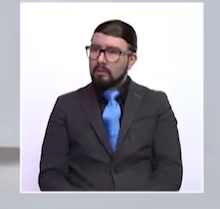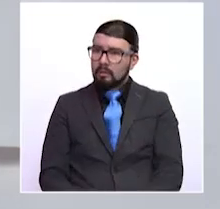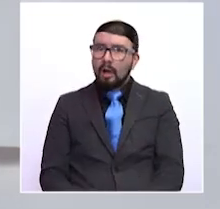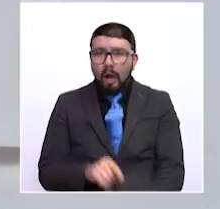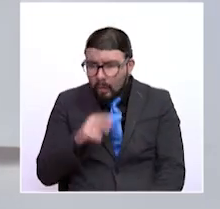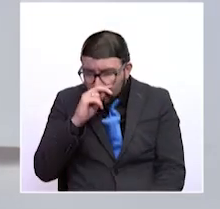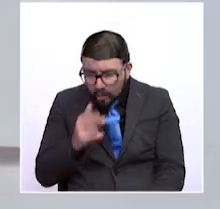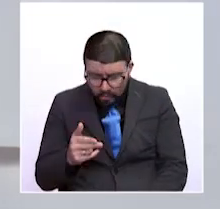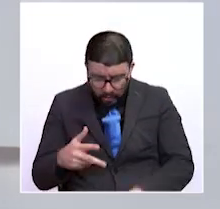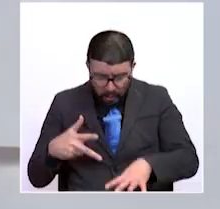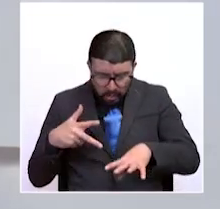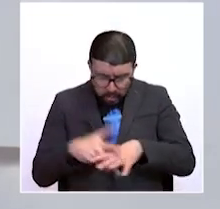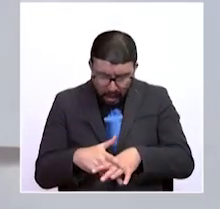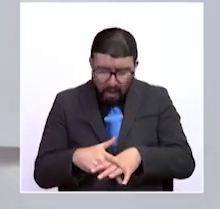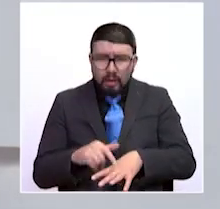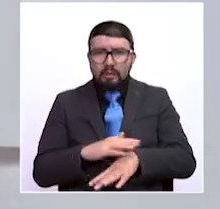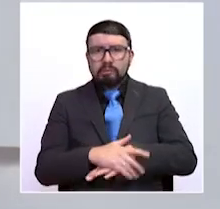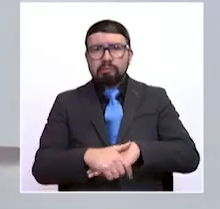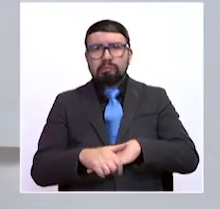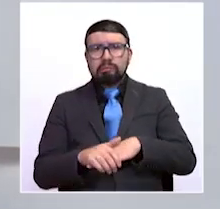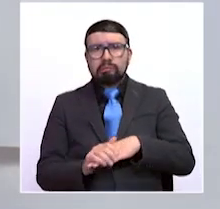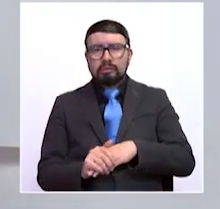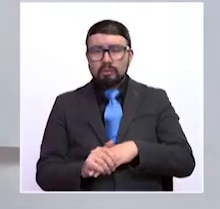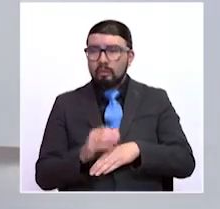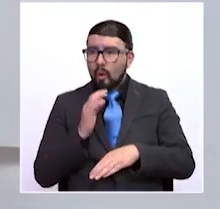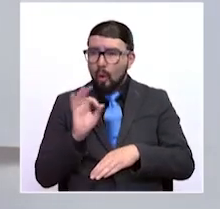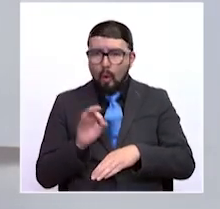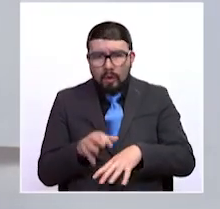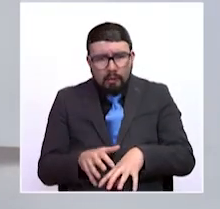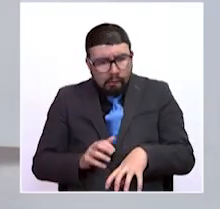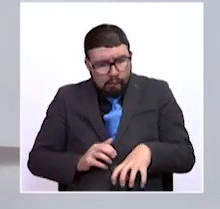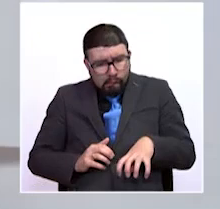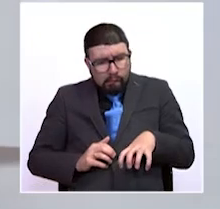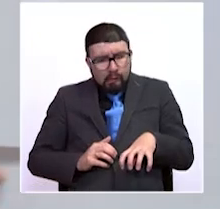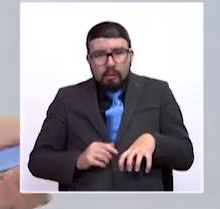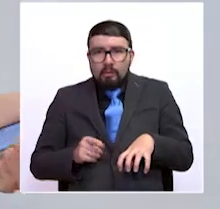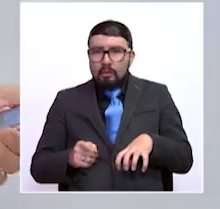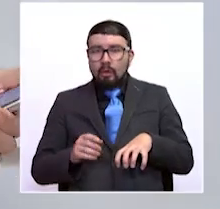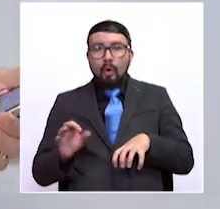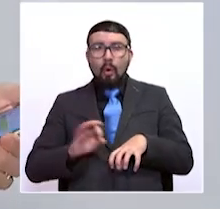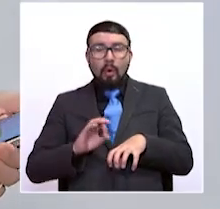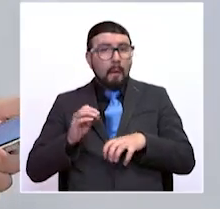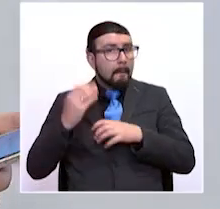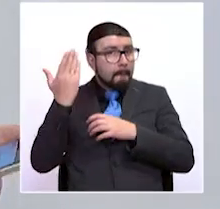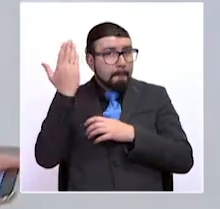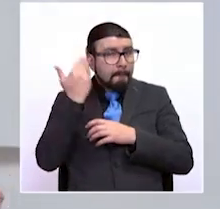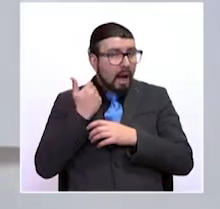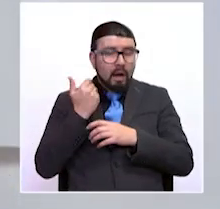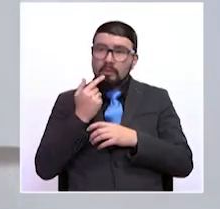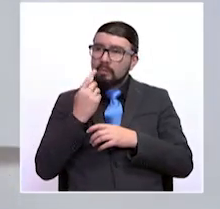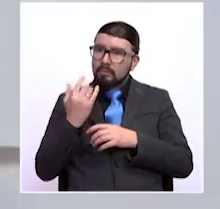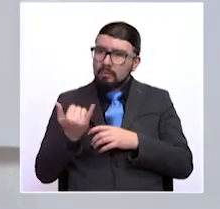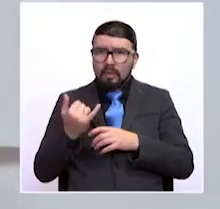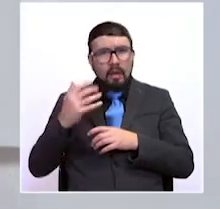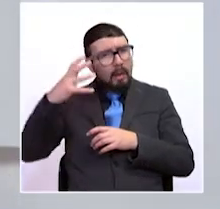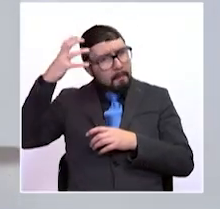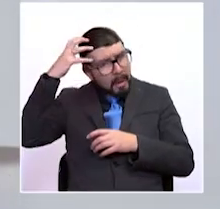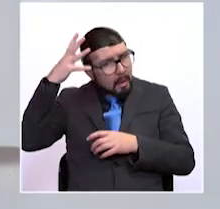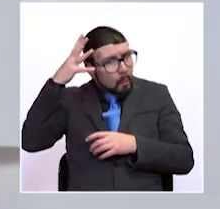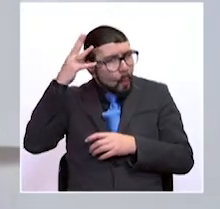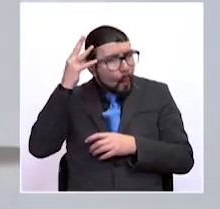deditos? ¿Por qué la gente queda con una retracción y pierde la oreja y lo que ella decía, que el pedazo de cuero cabelludo y